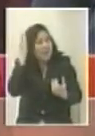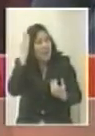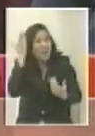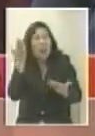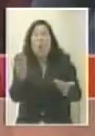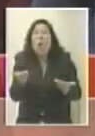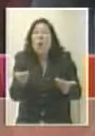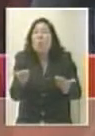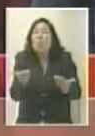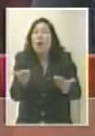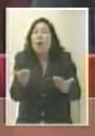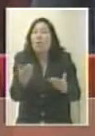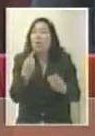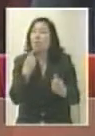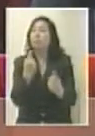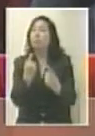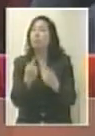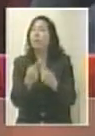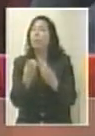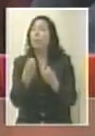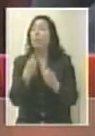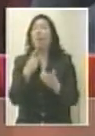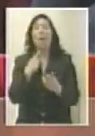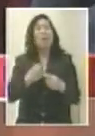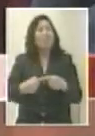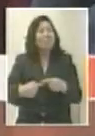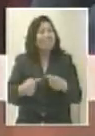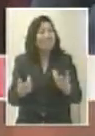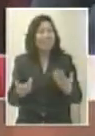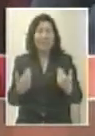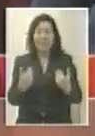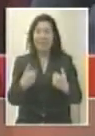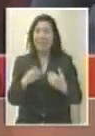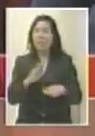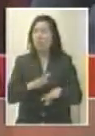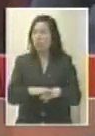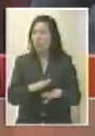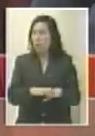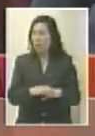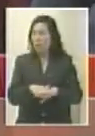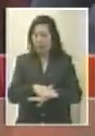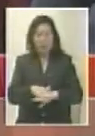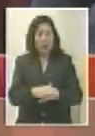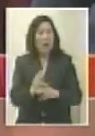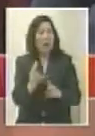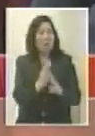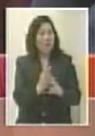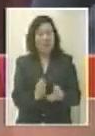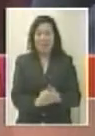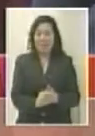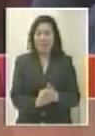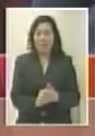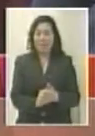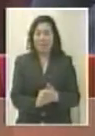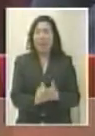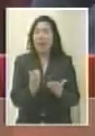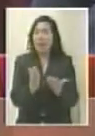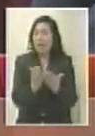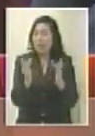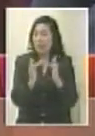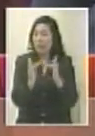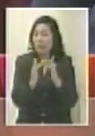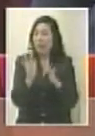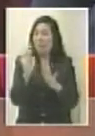parte del problema de la conflictividad se da por la desconfianza que existen sobre los instrumentos de gestión ambiental, en especial el estudio de